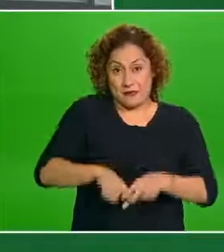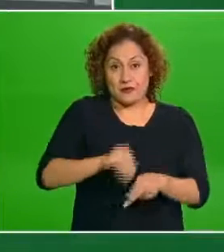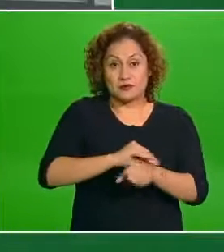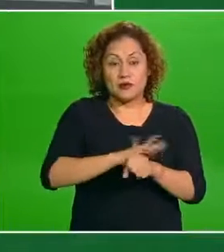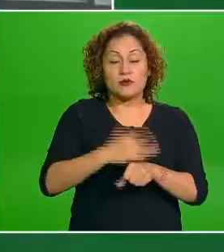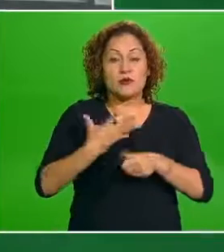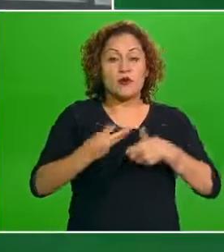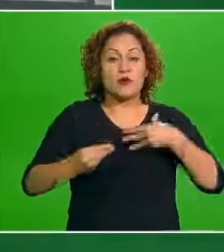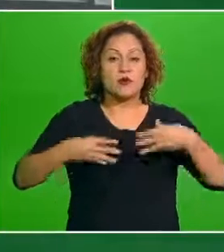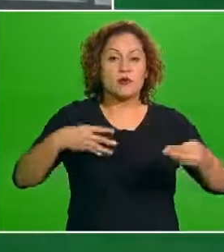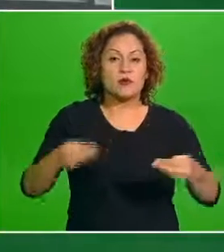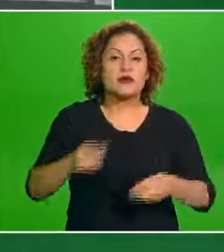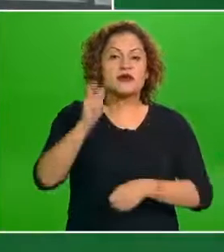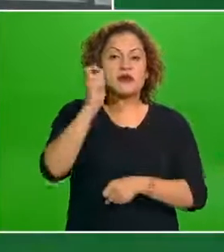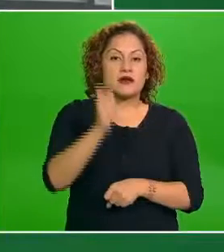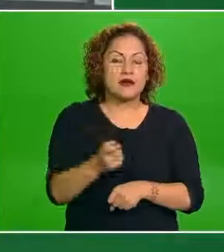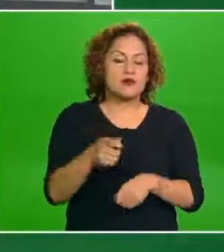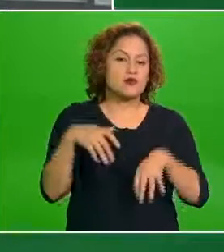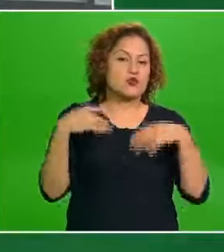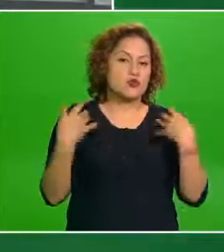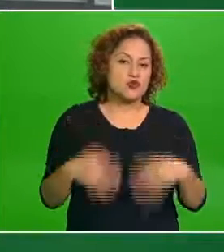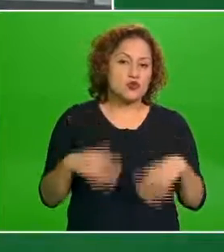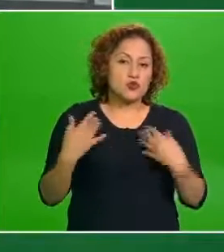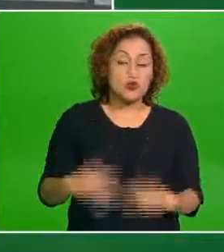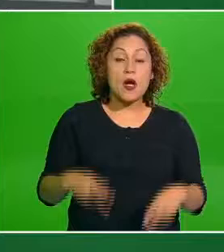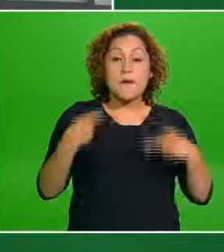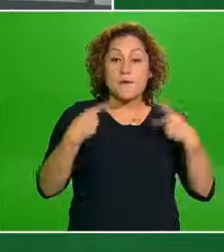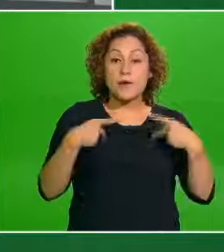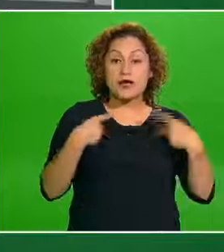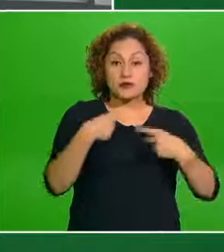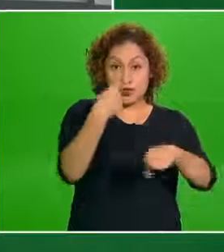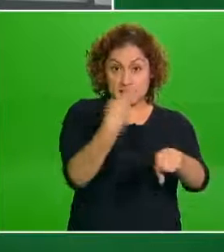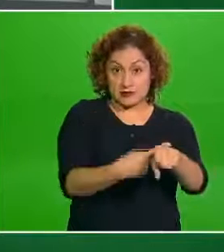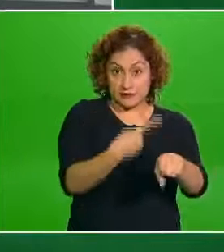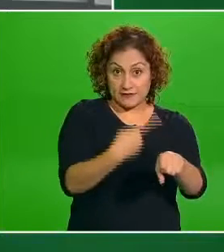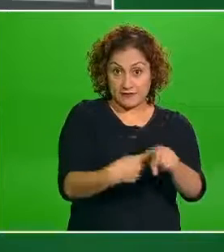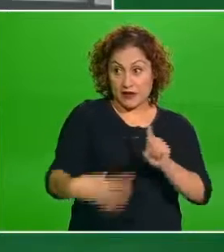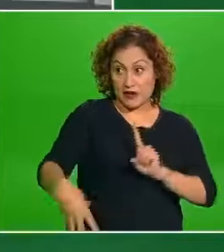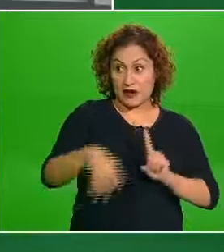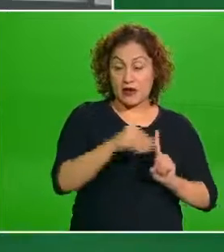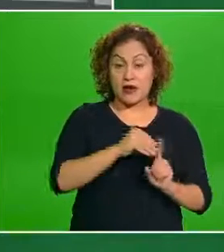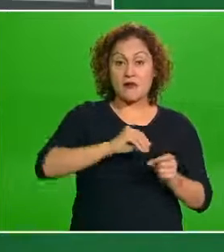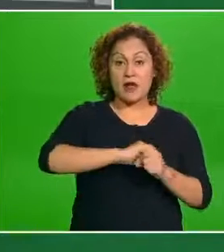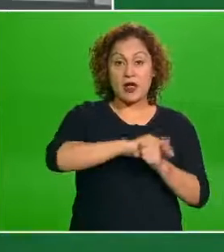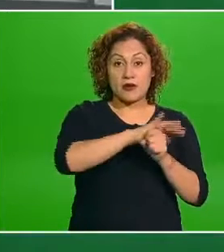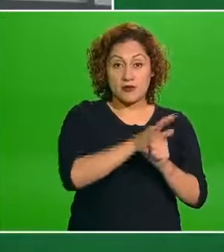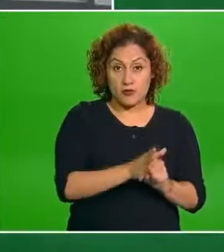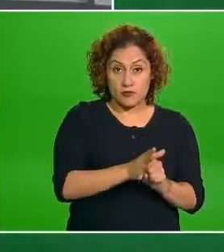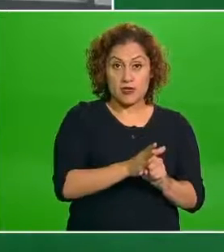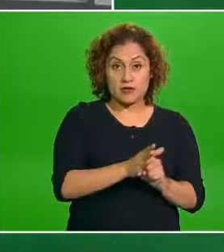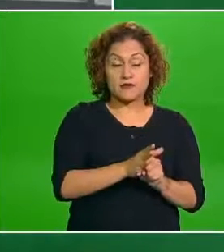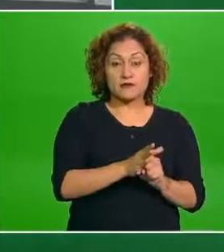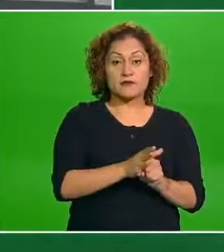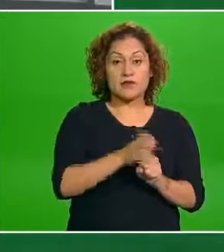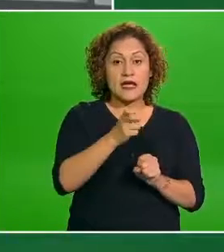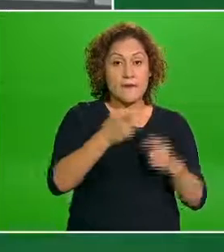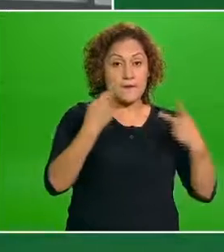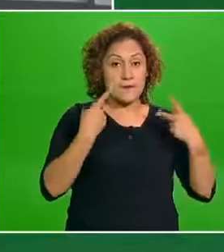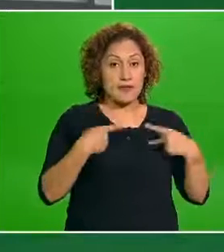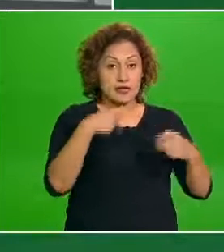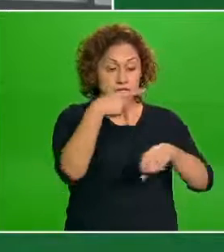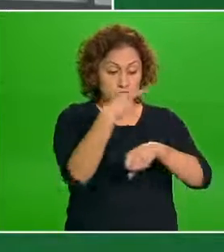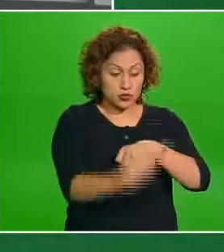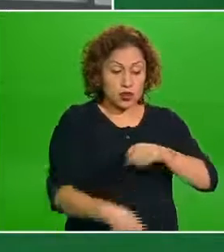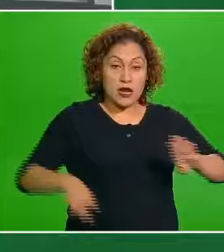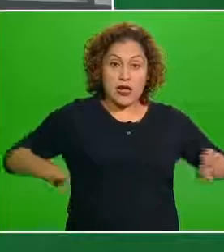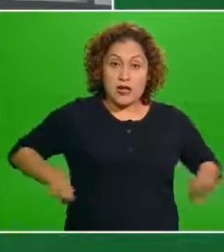pues prácticamente se podría decir que toda la población mexicana, toda la población a nivel mundial, pues éramos completamente vulnerables y es una